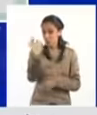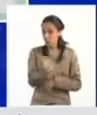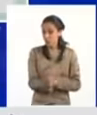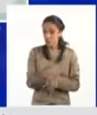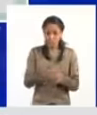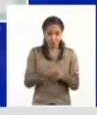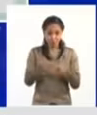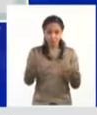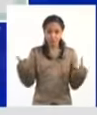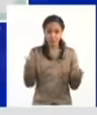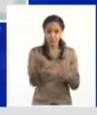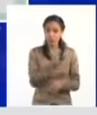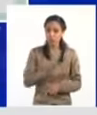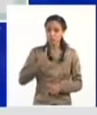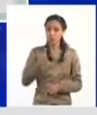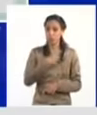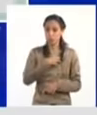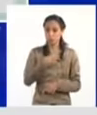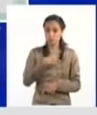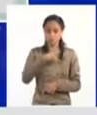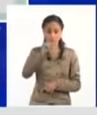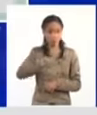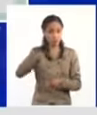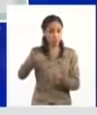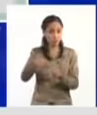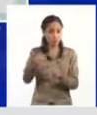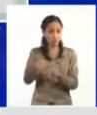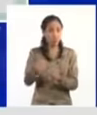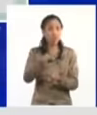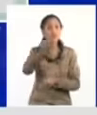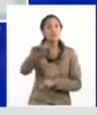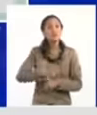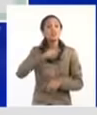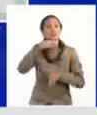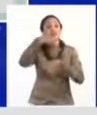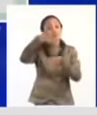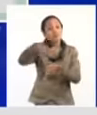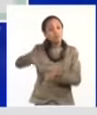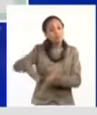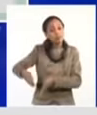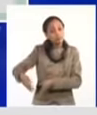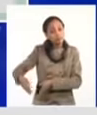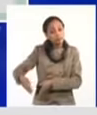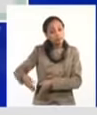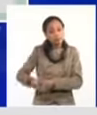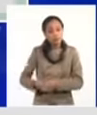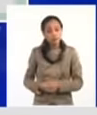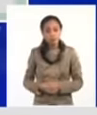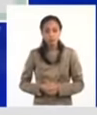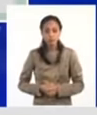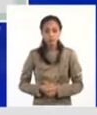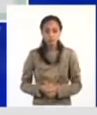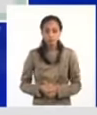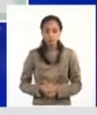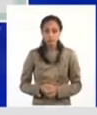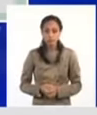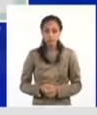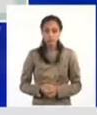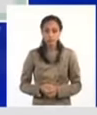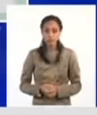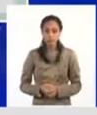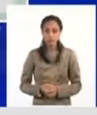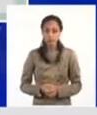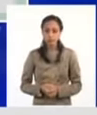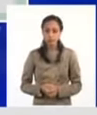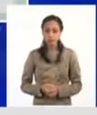de casos diagnosticados y de casos que lamentablemente hemos tenido que han fallecido